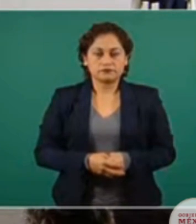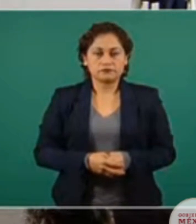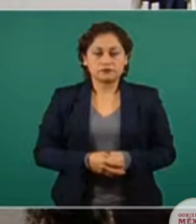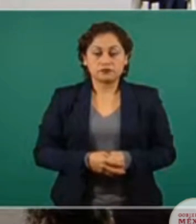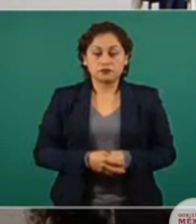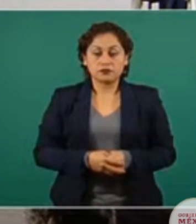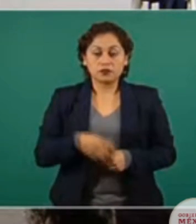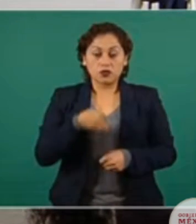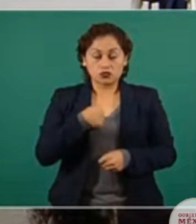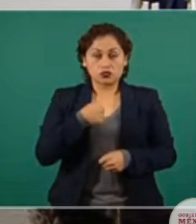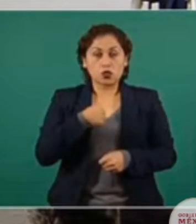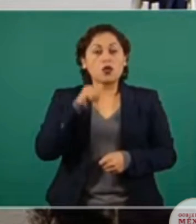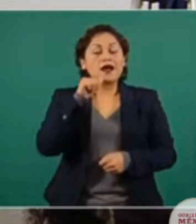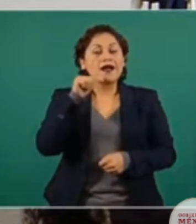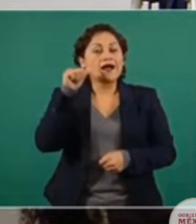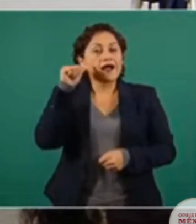viendo ayer